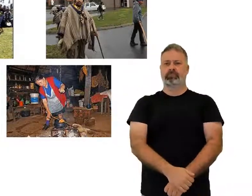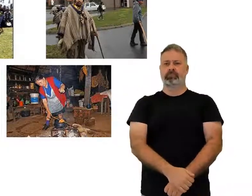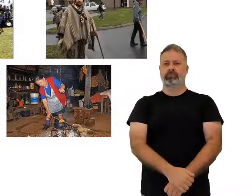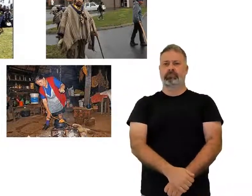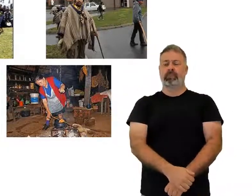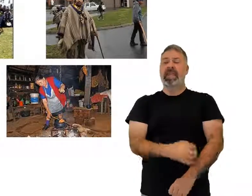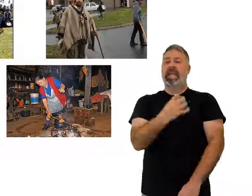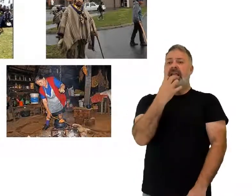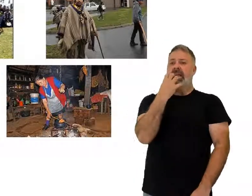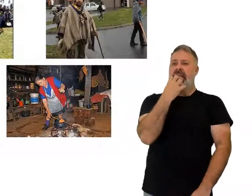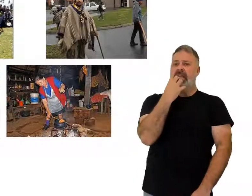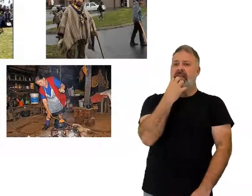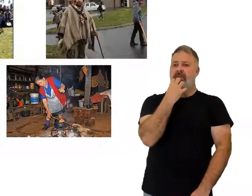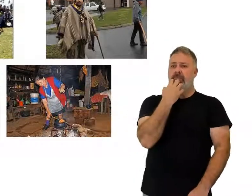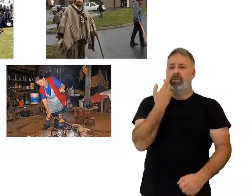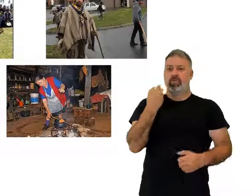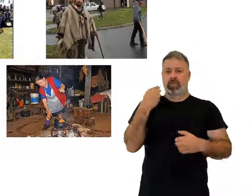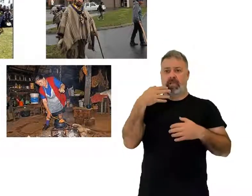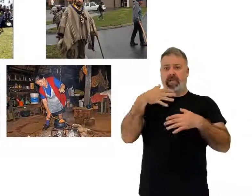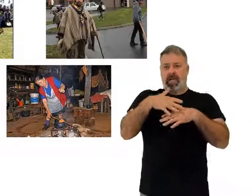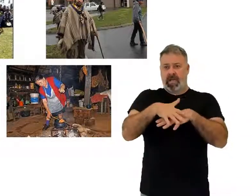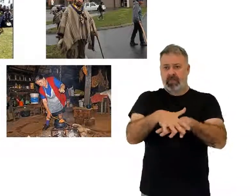Un ejemplo de integración